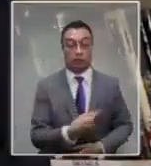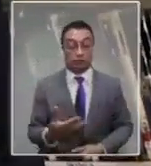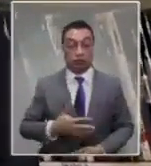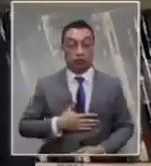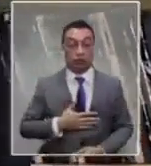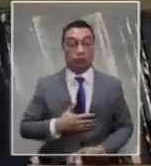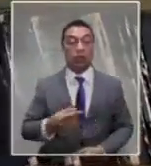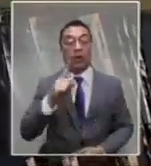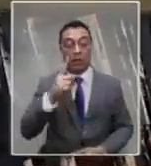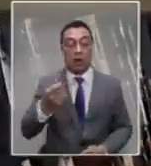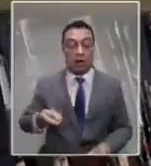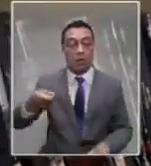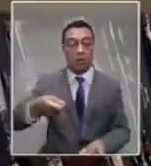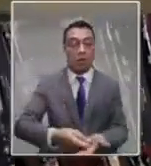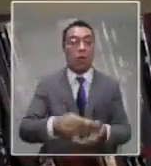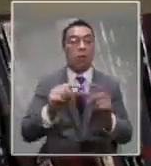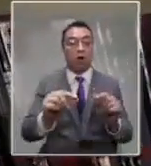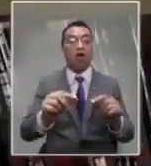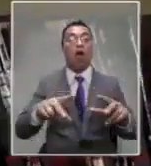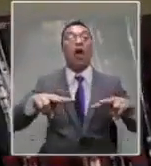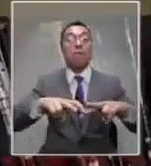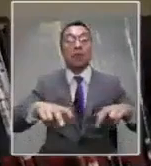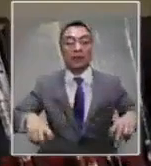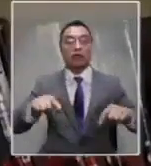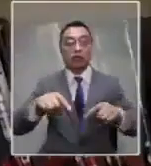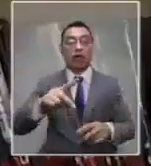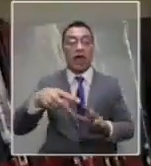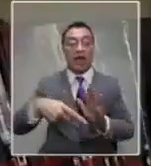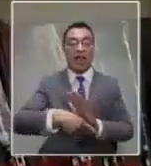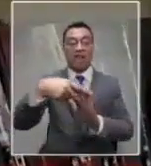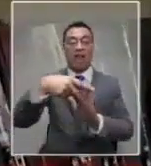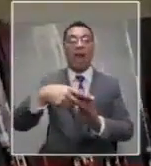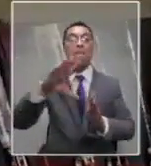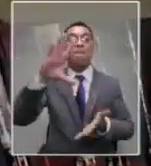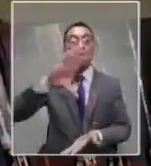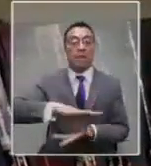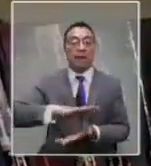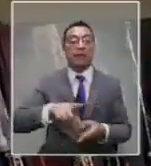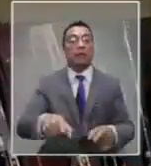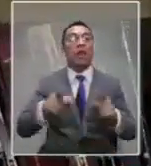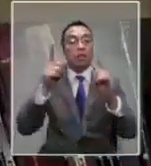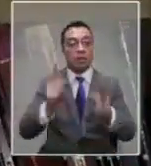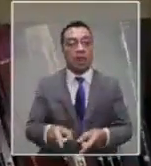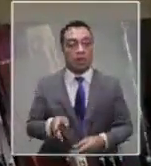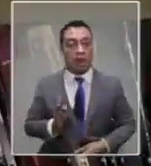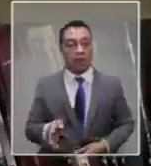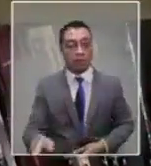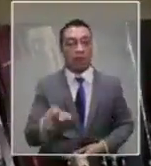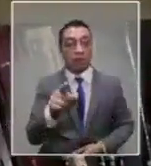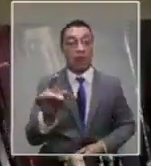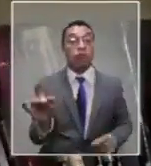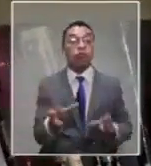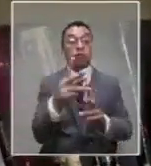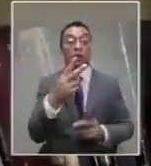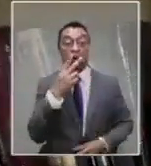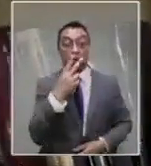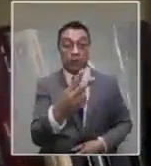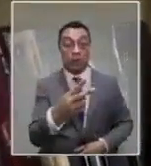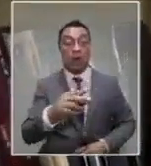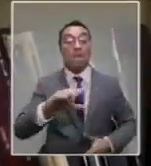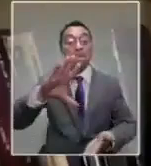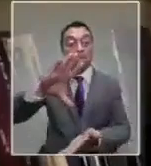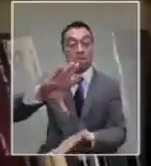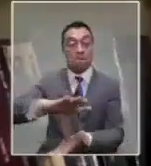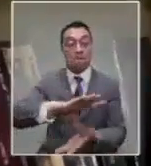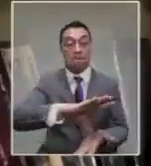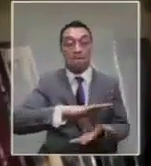que nosotros invertimos poco en investigación a nivel país. Creo que eso debe avanzar. Y si uno ve los países